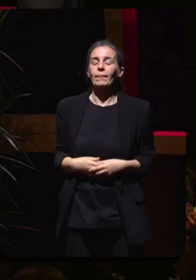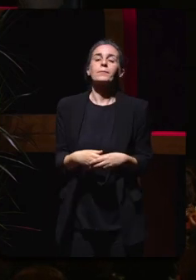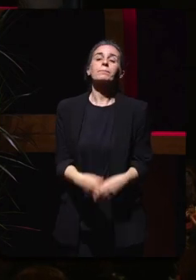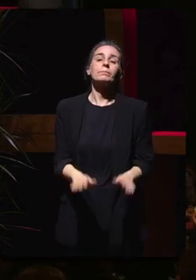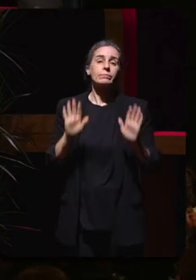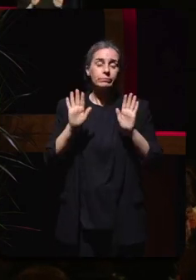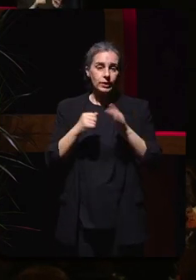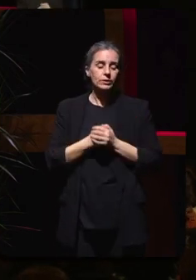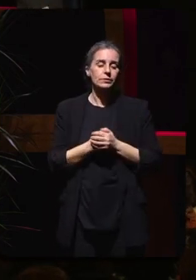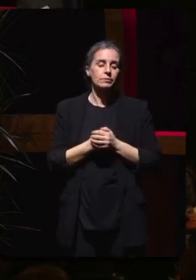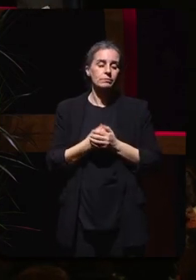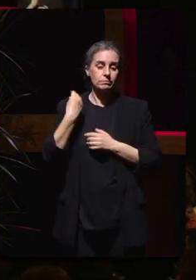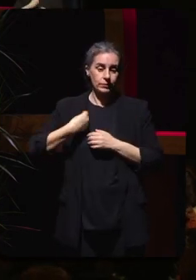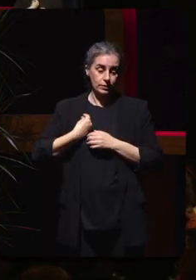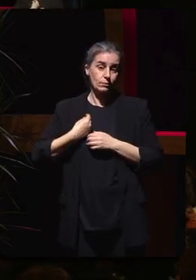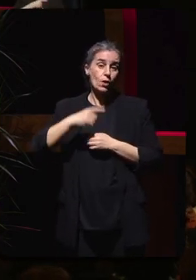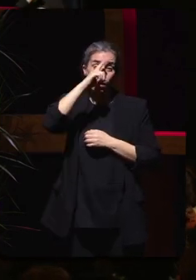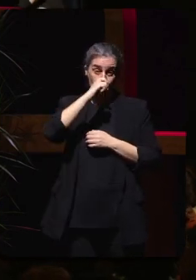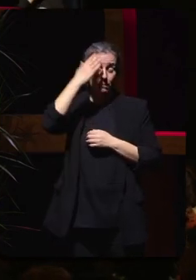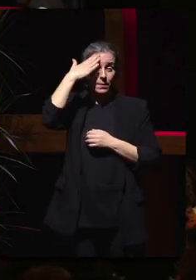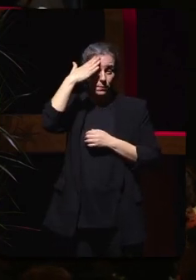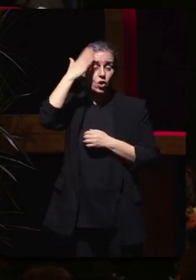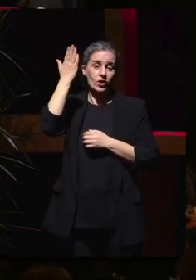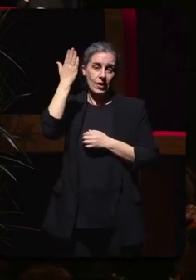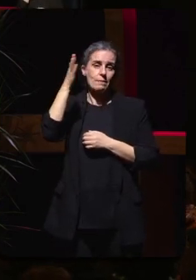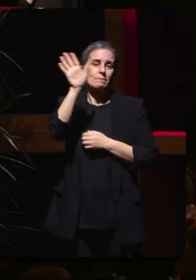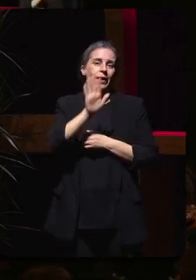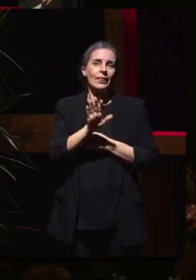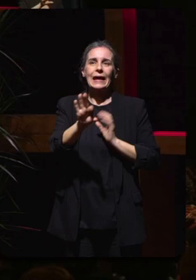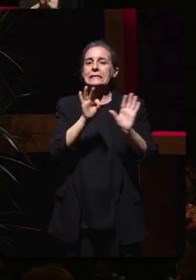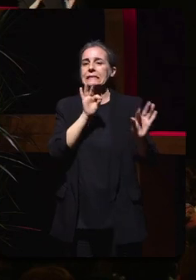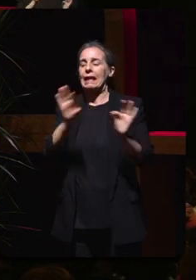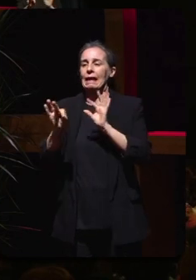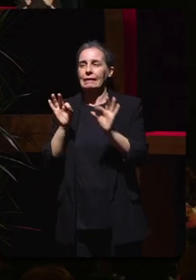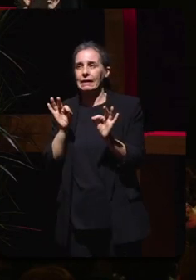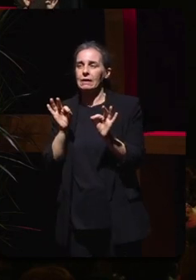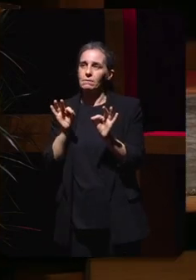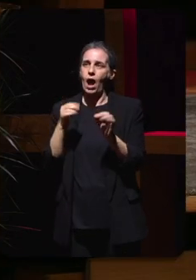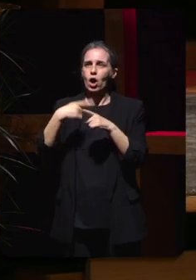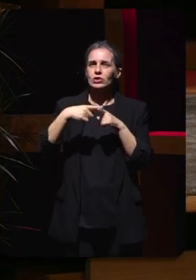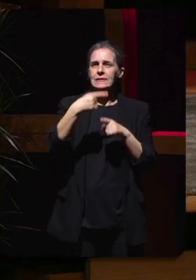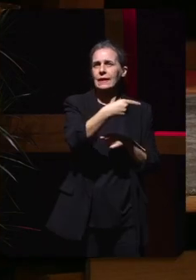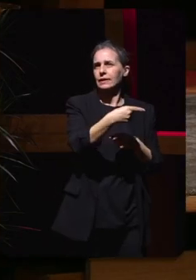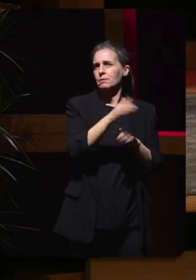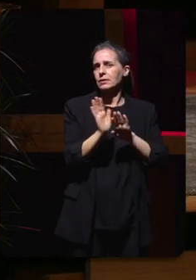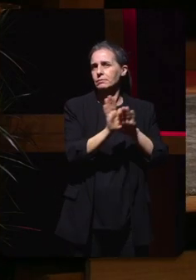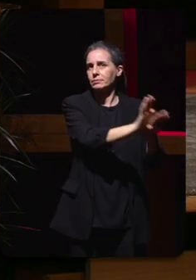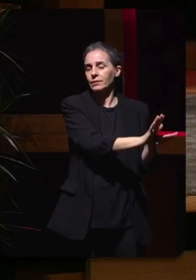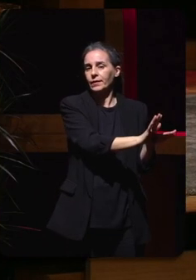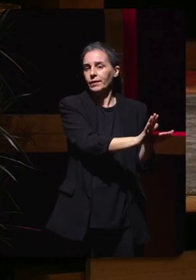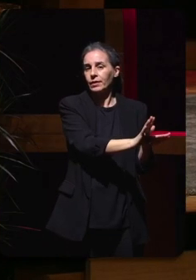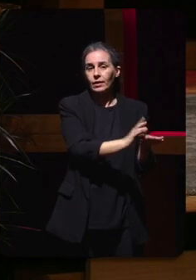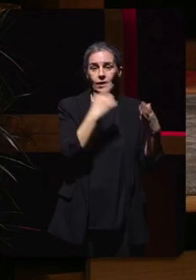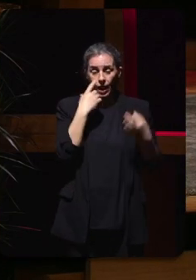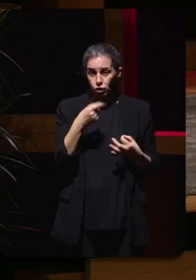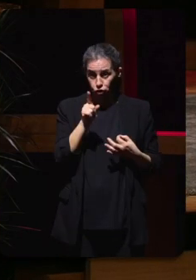Pero ante esa memoria, ¿no?, que parece tan selectiva en lo negativo, pues no es cierto que